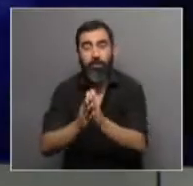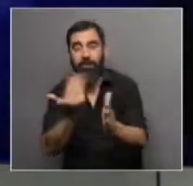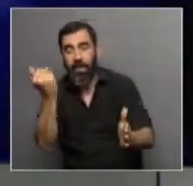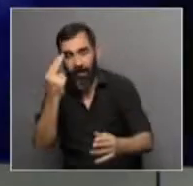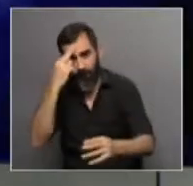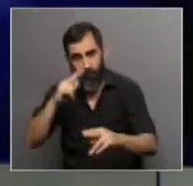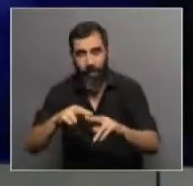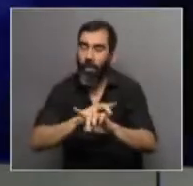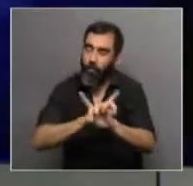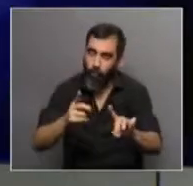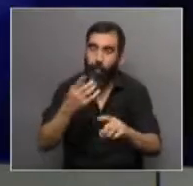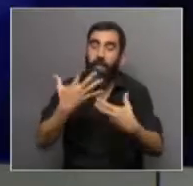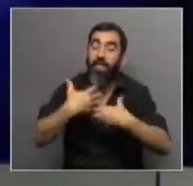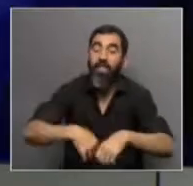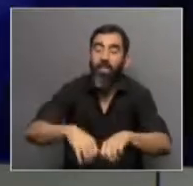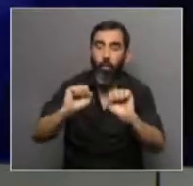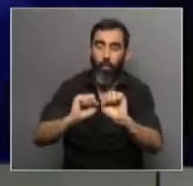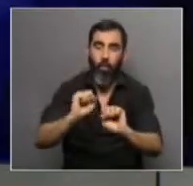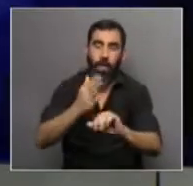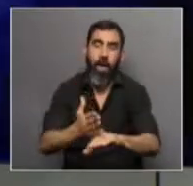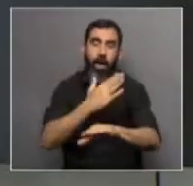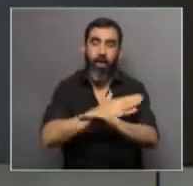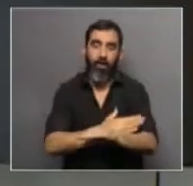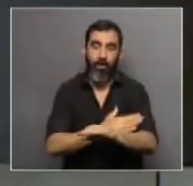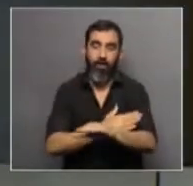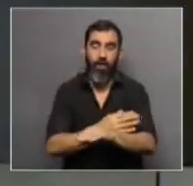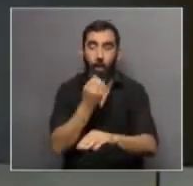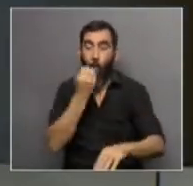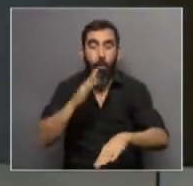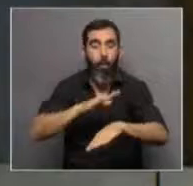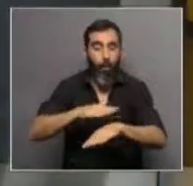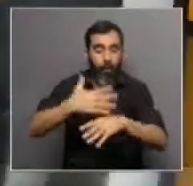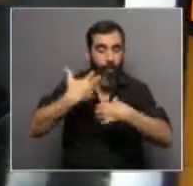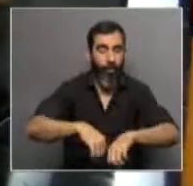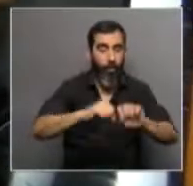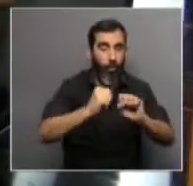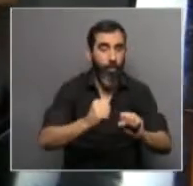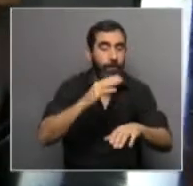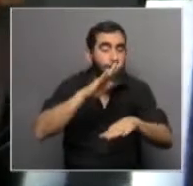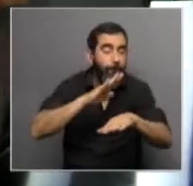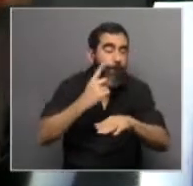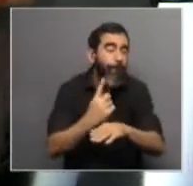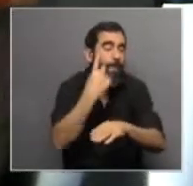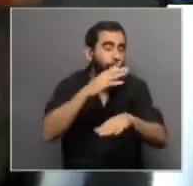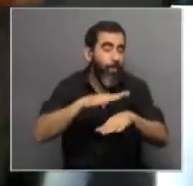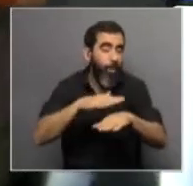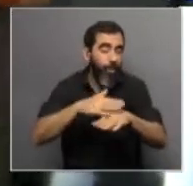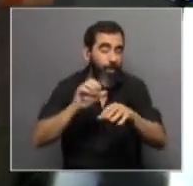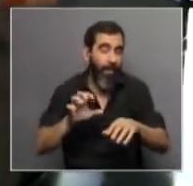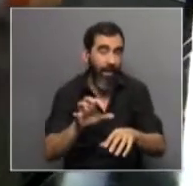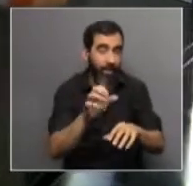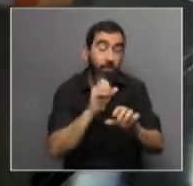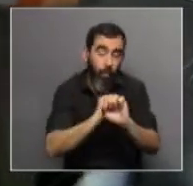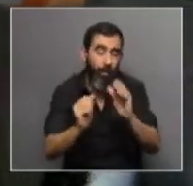la enfermedad, sino de recibirla en etapas iniciales con los cuales se pueden hacer